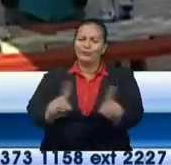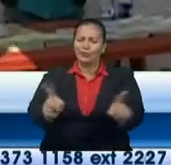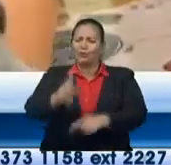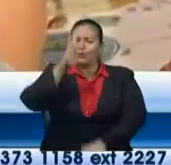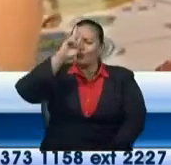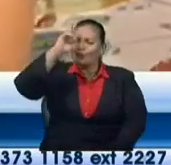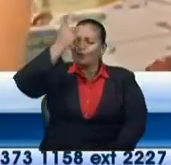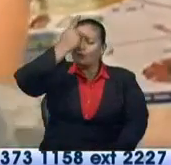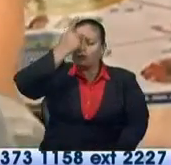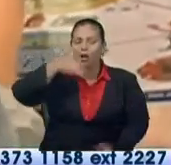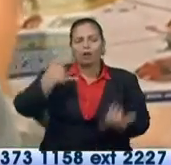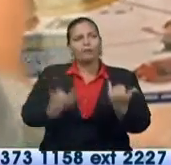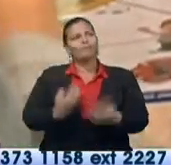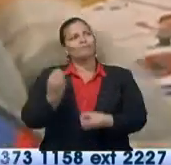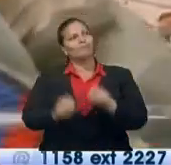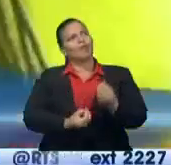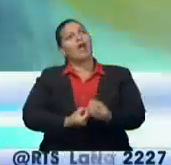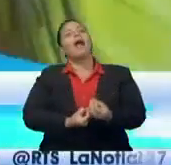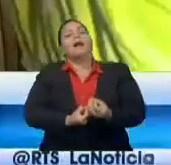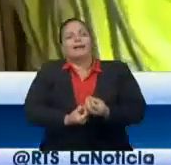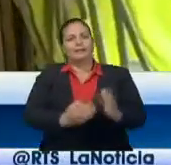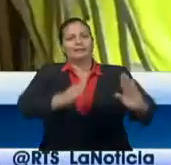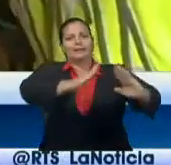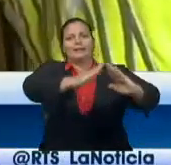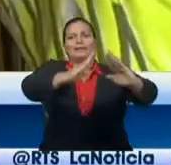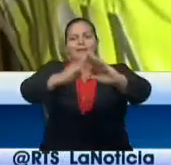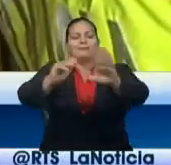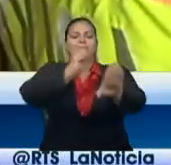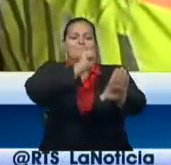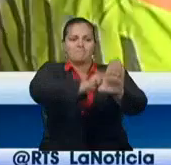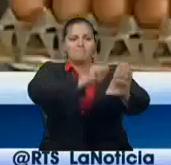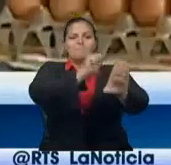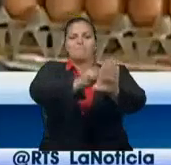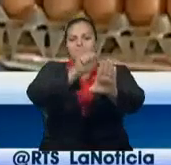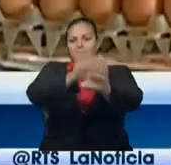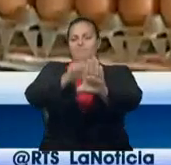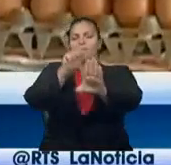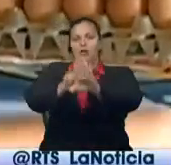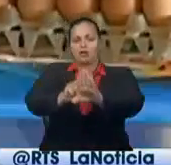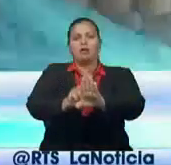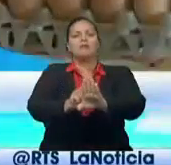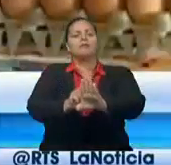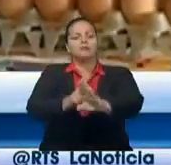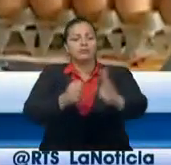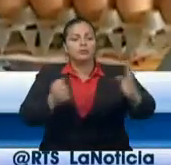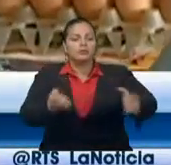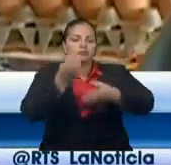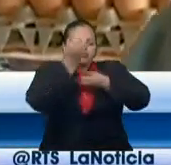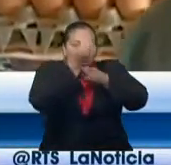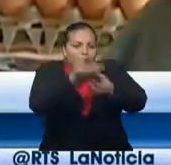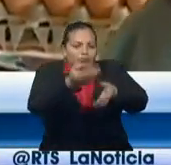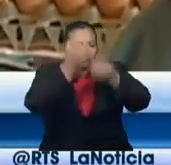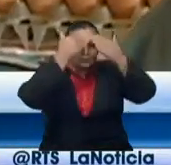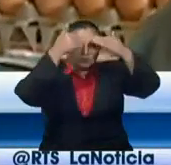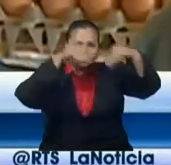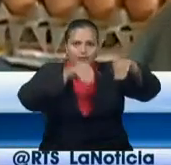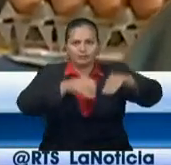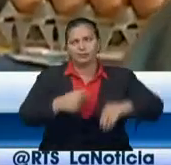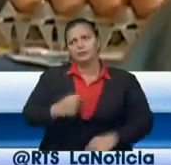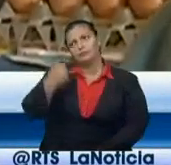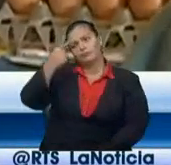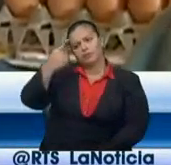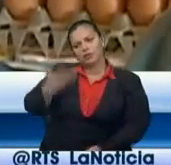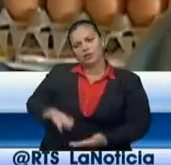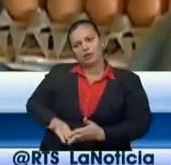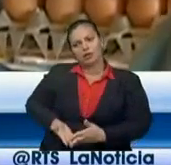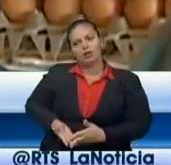puerta. María Cedeño nos contó que está lista por cualquier cosa. Yo tengo listo una paradita